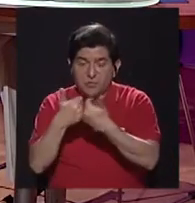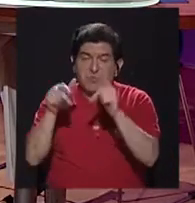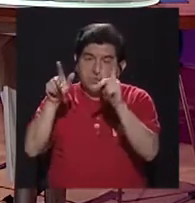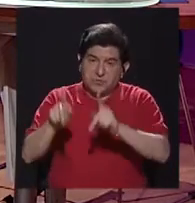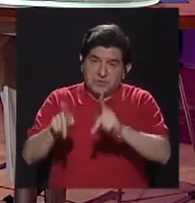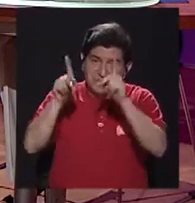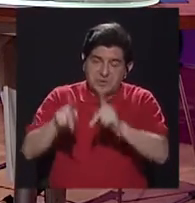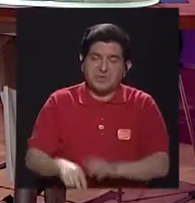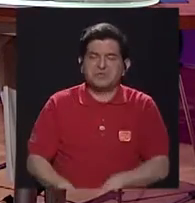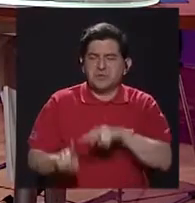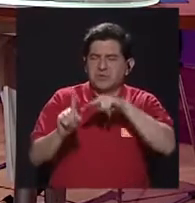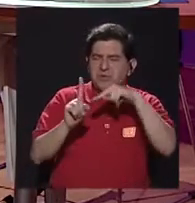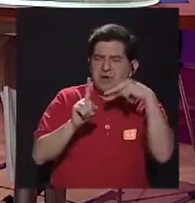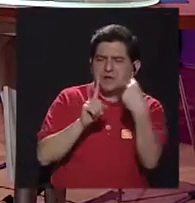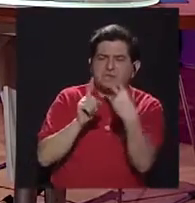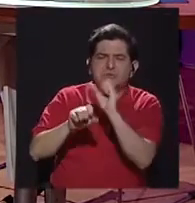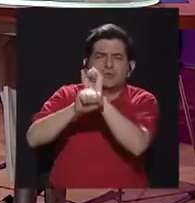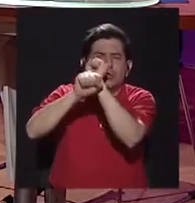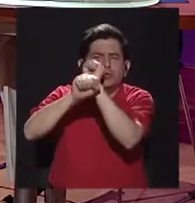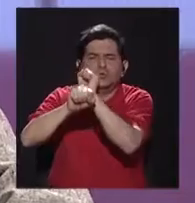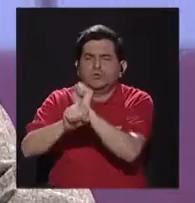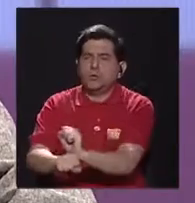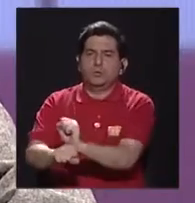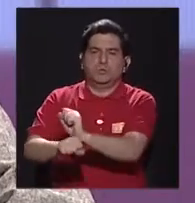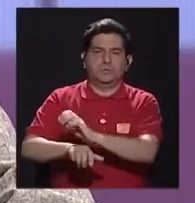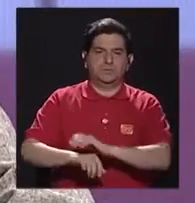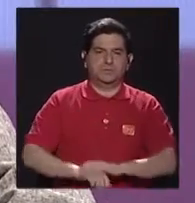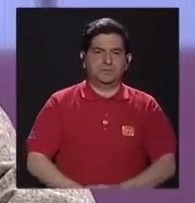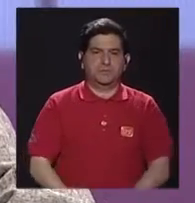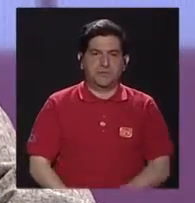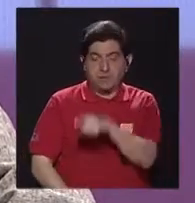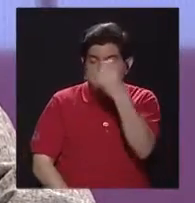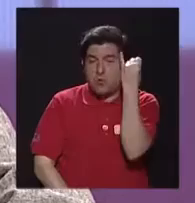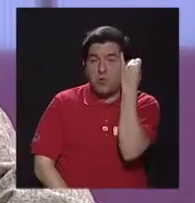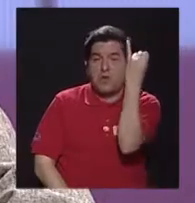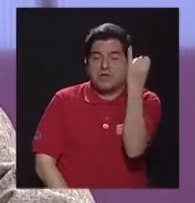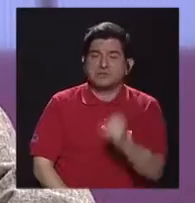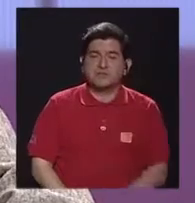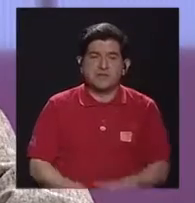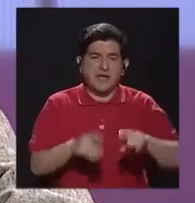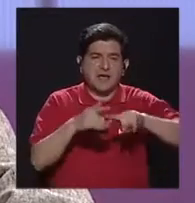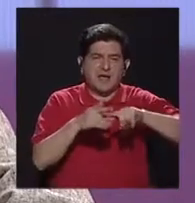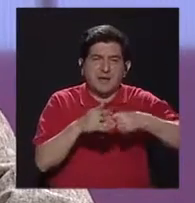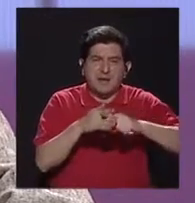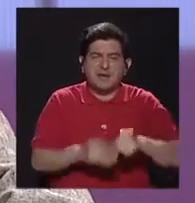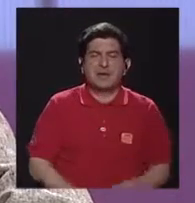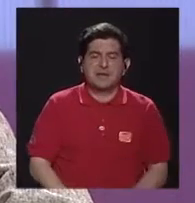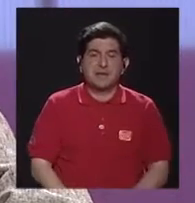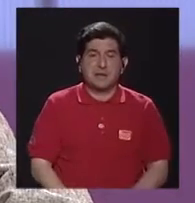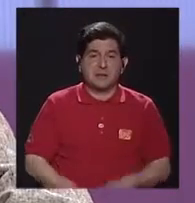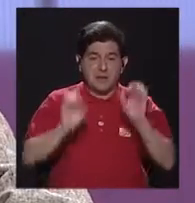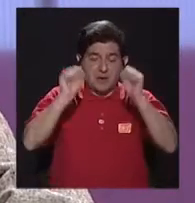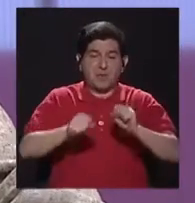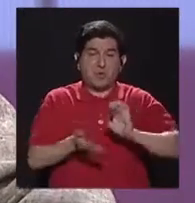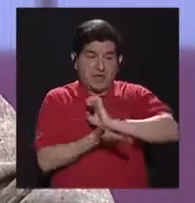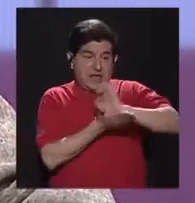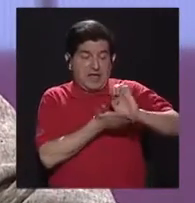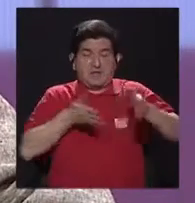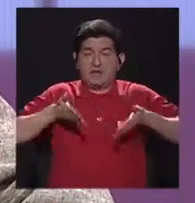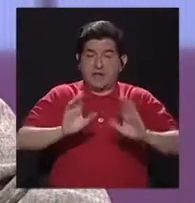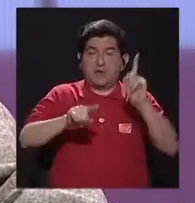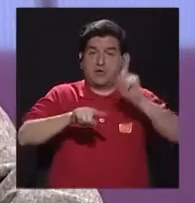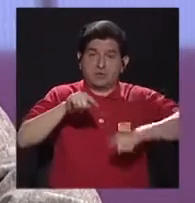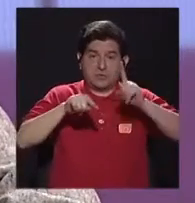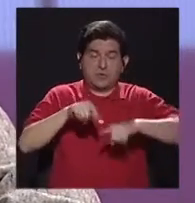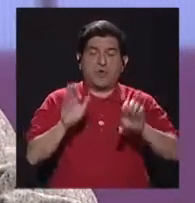señores en una visión muy, muy conservadora, ¿verdad? Bajo esa idea, algunos mecanismos de planificación familiar no se podrían utilizar, por ejemplo,